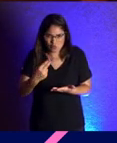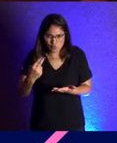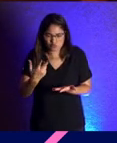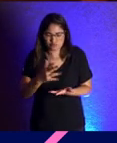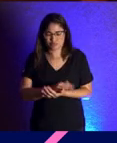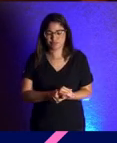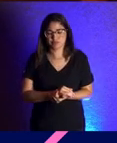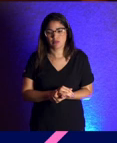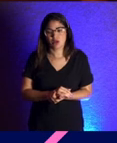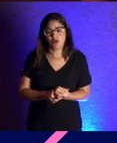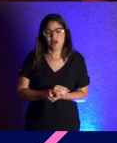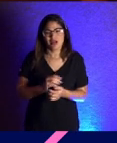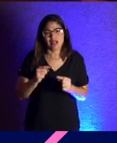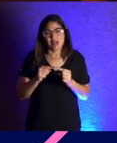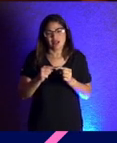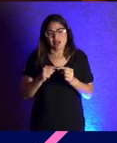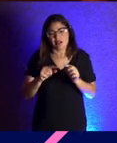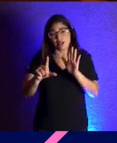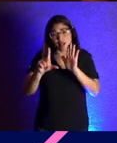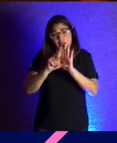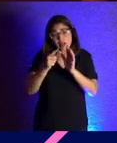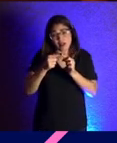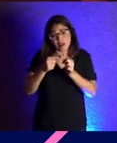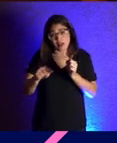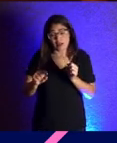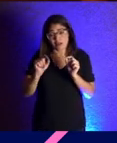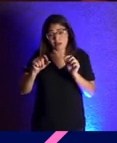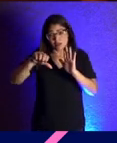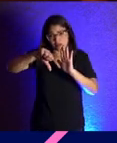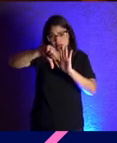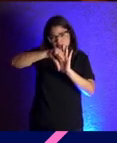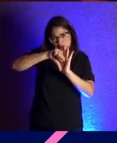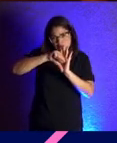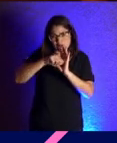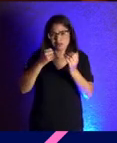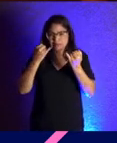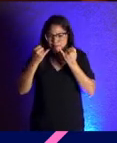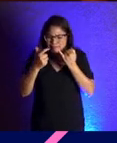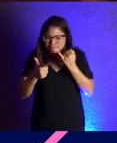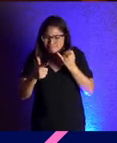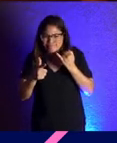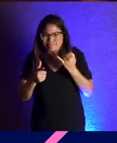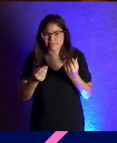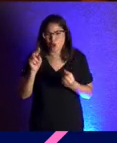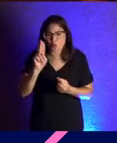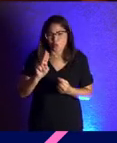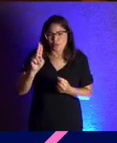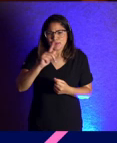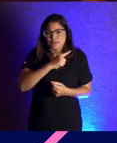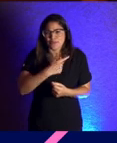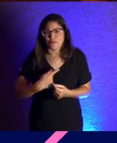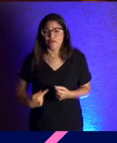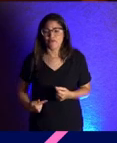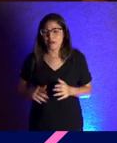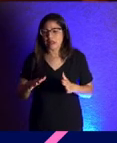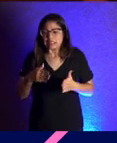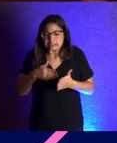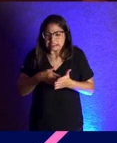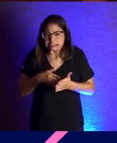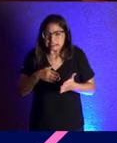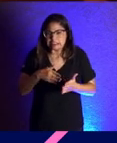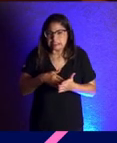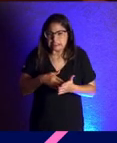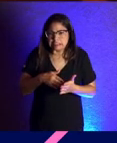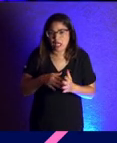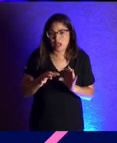con leyes criminalizando la disinformación y desinformación, usada muchas veces por gobiernos para restringir la libertad de